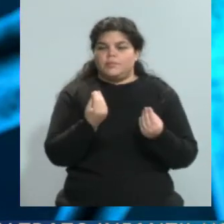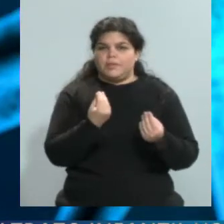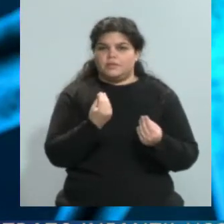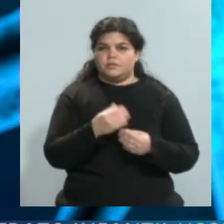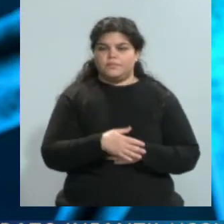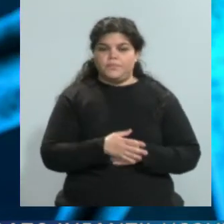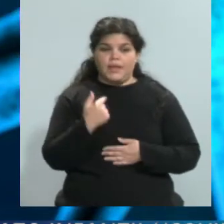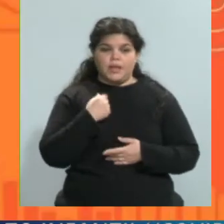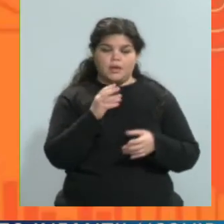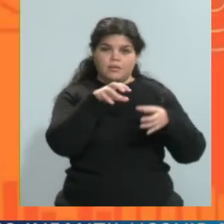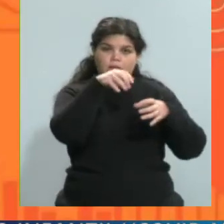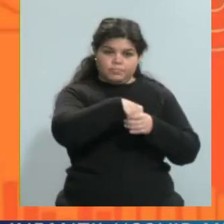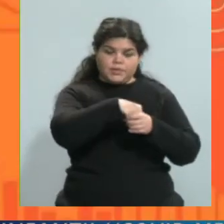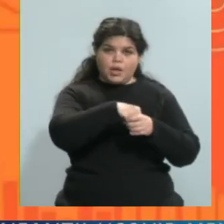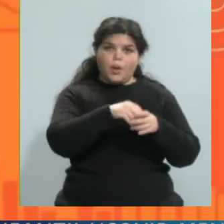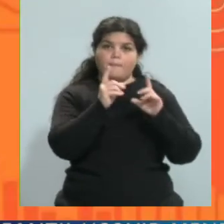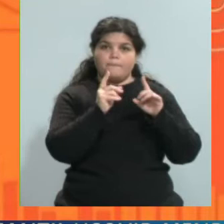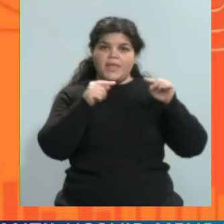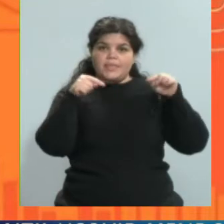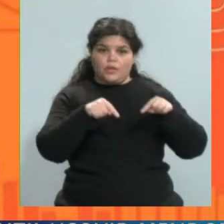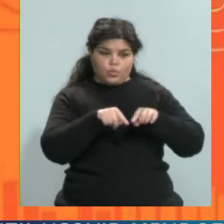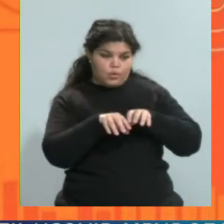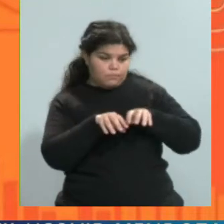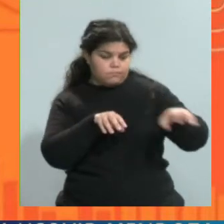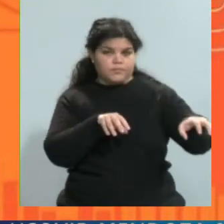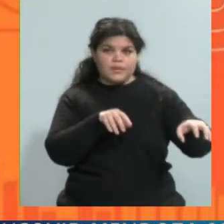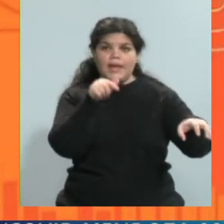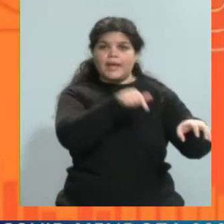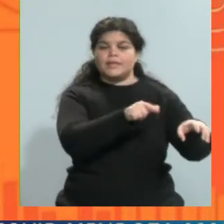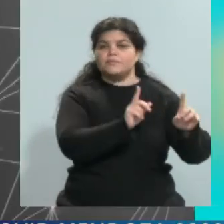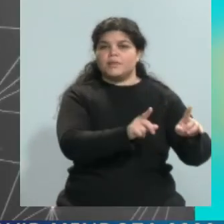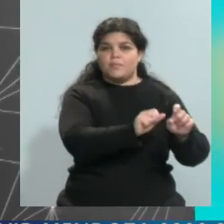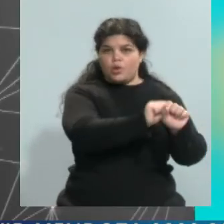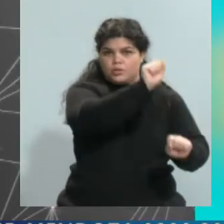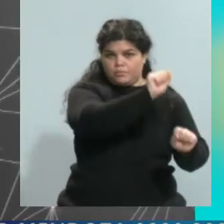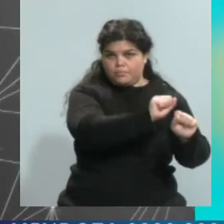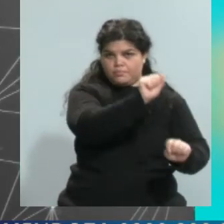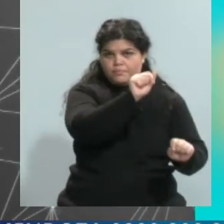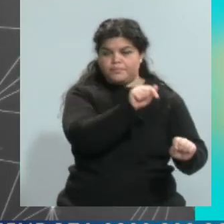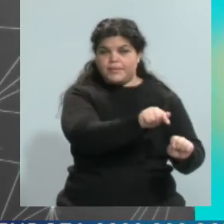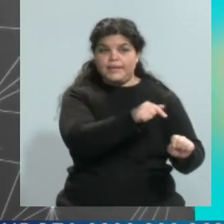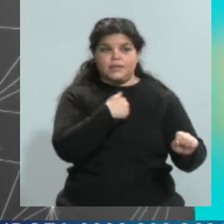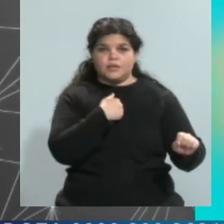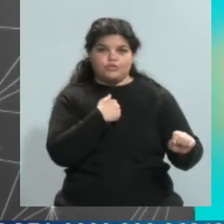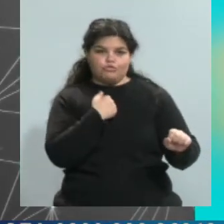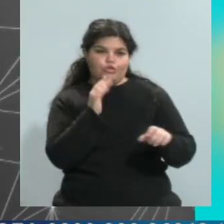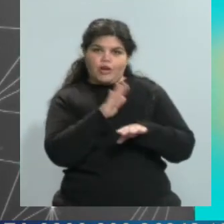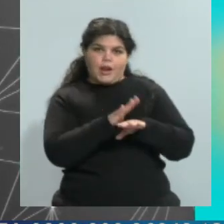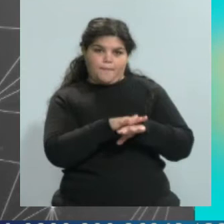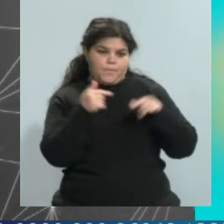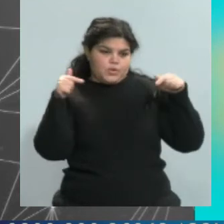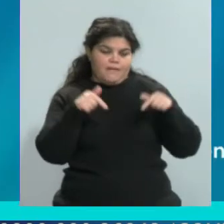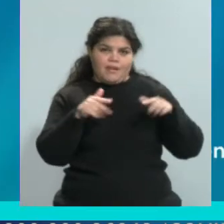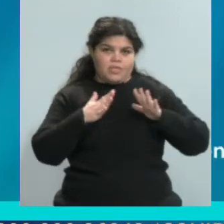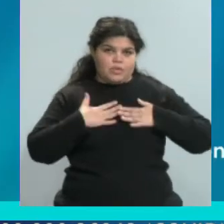rama, debo estar avalado y certificado por la ICF o ACOP de cual yo no tengo la institución en este momento porque